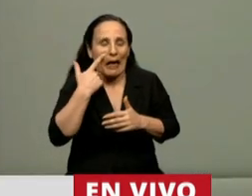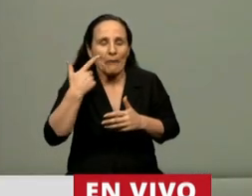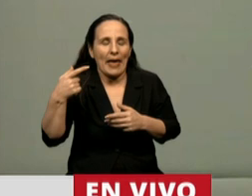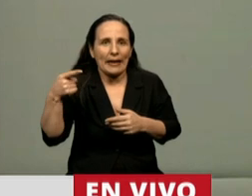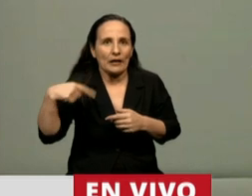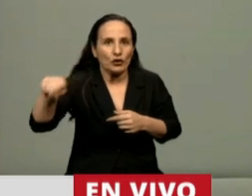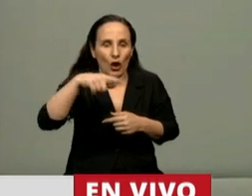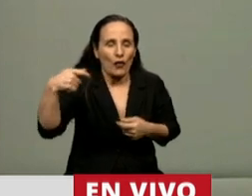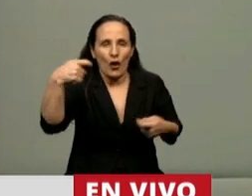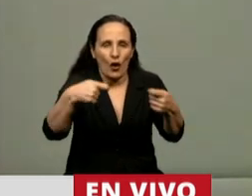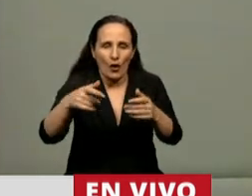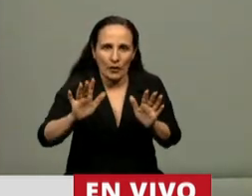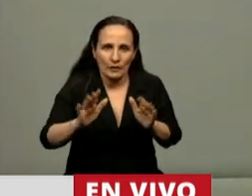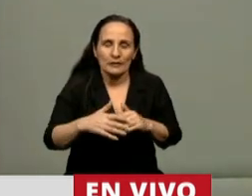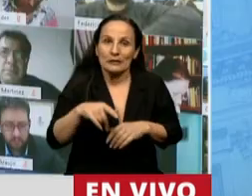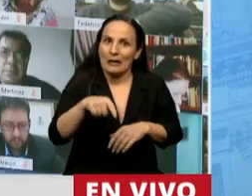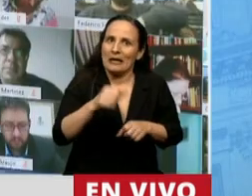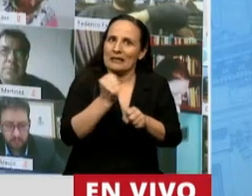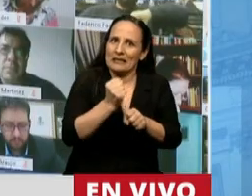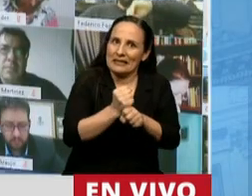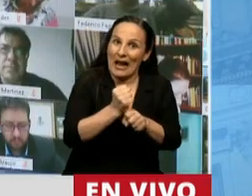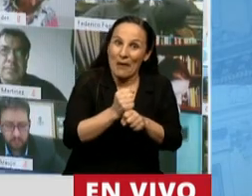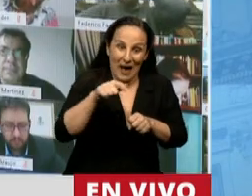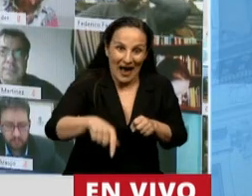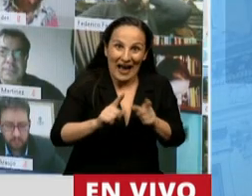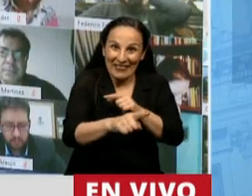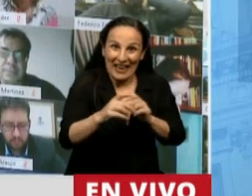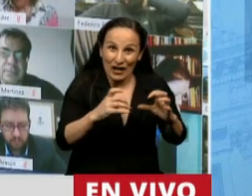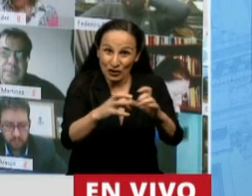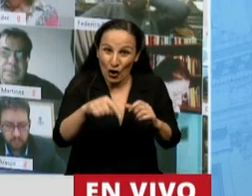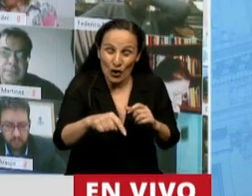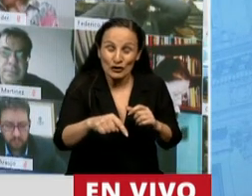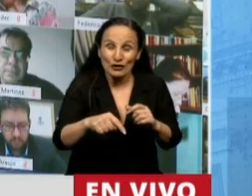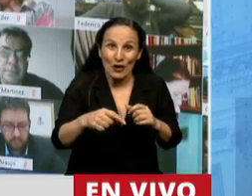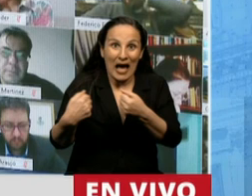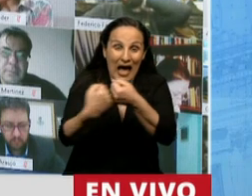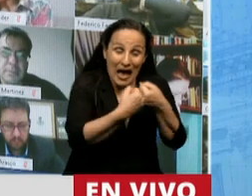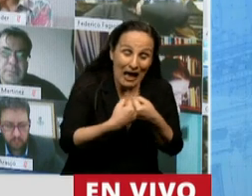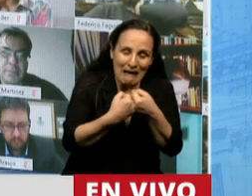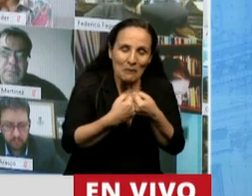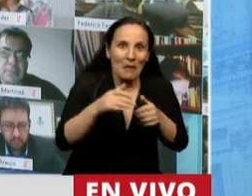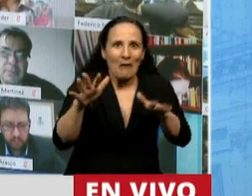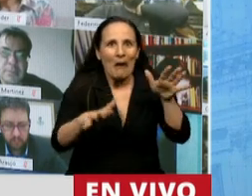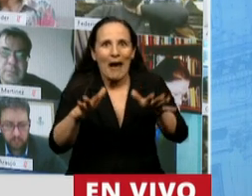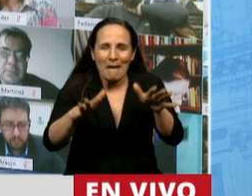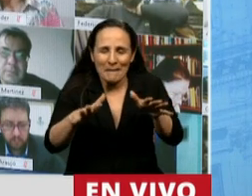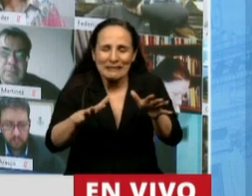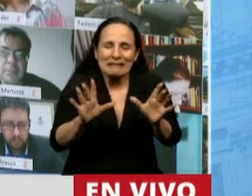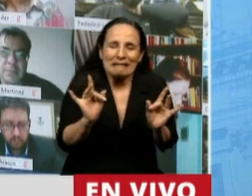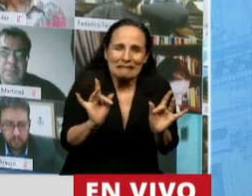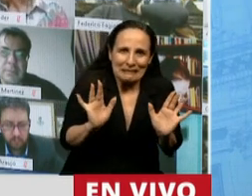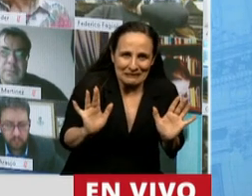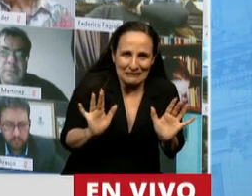cooperación este porque este trabajo sobre tabla tratando de de conciliar este a veces tiene tiene alguna